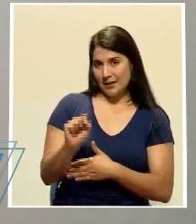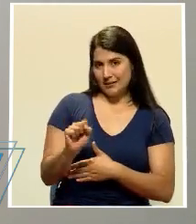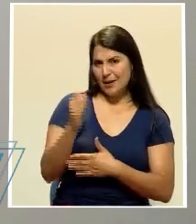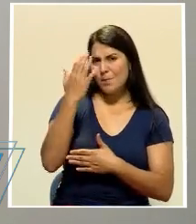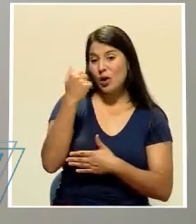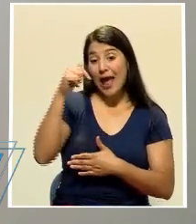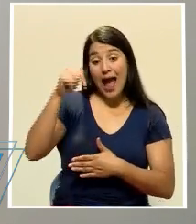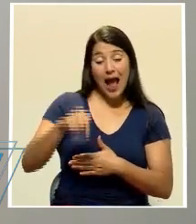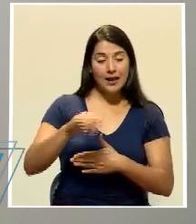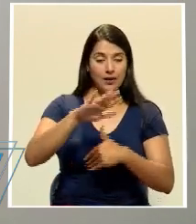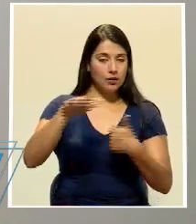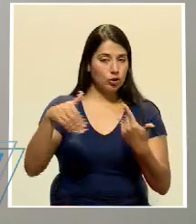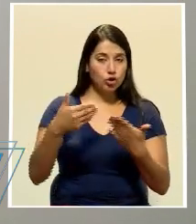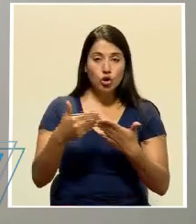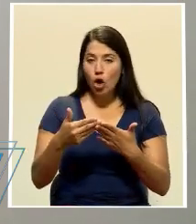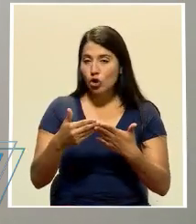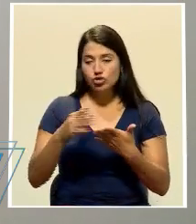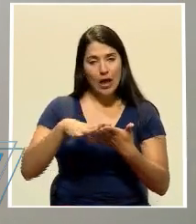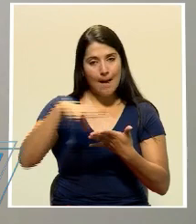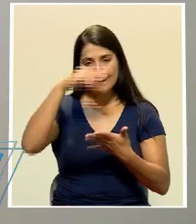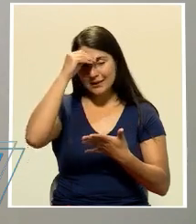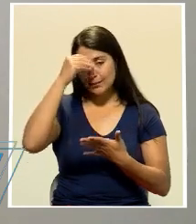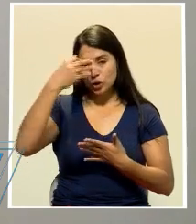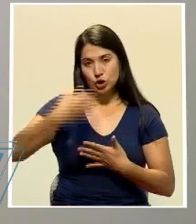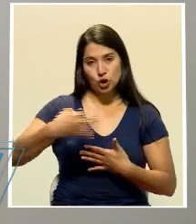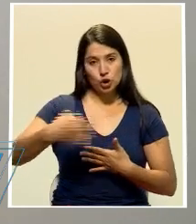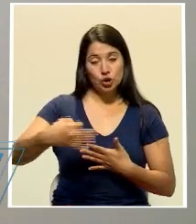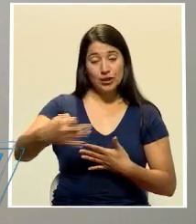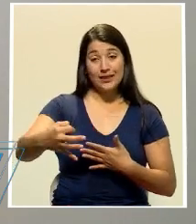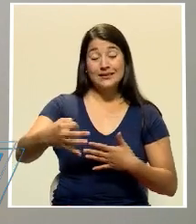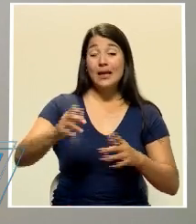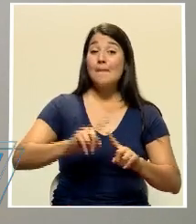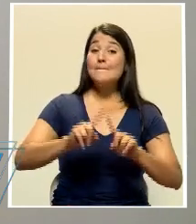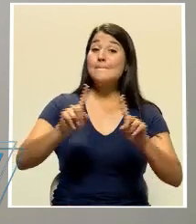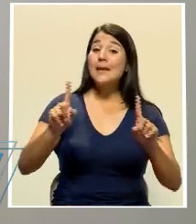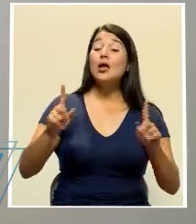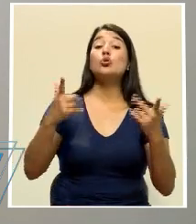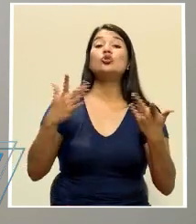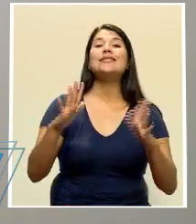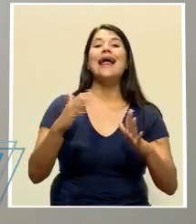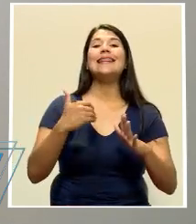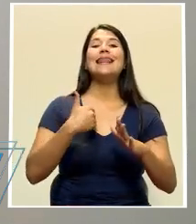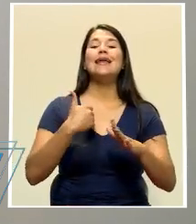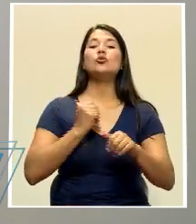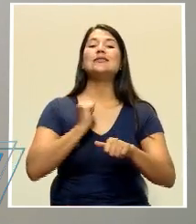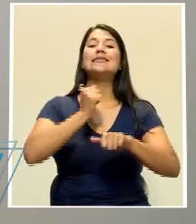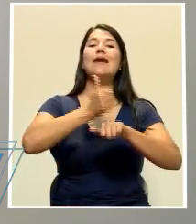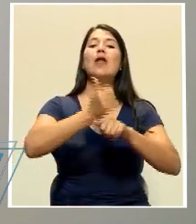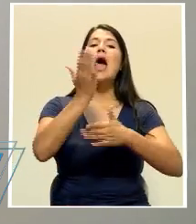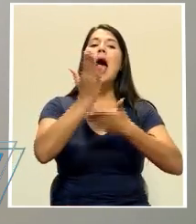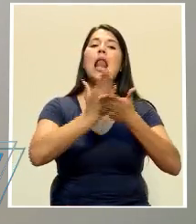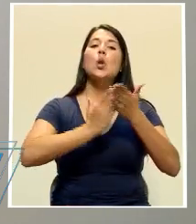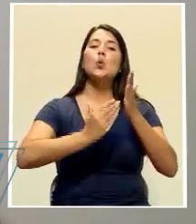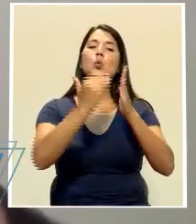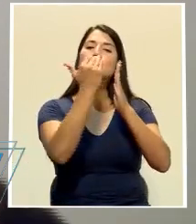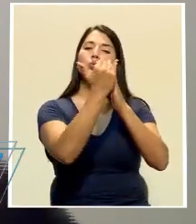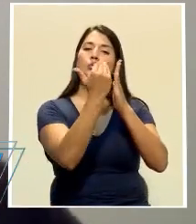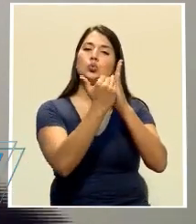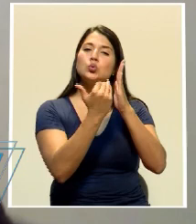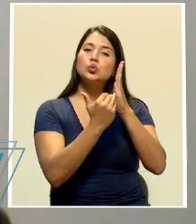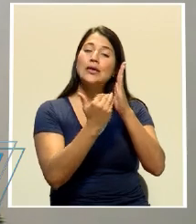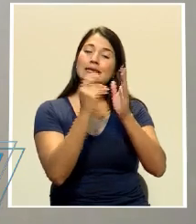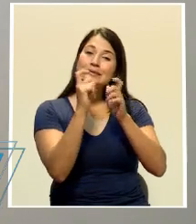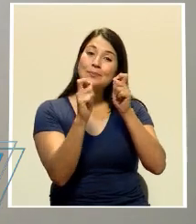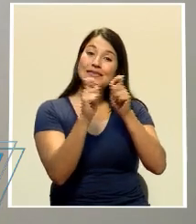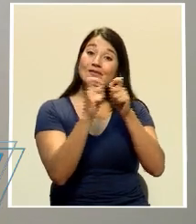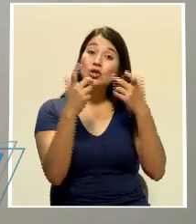aprendiendo todos los días. Pero hay algunos parámetros éticos básicos que están definidos y